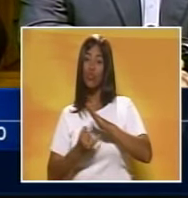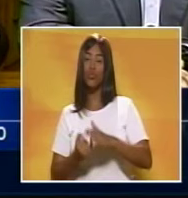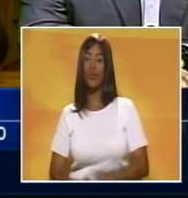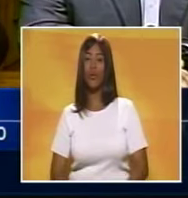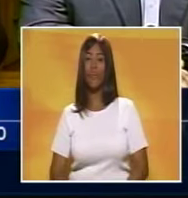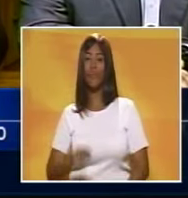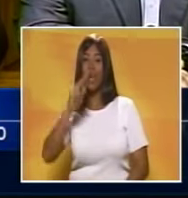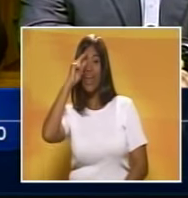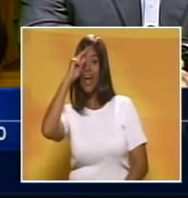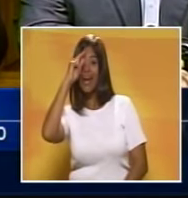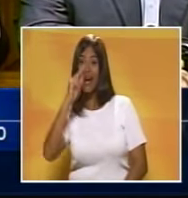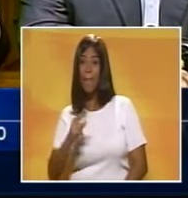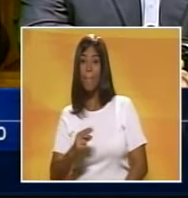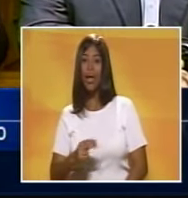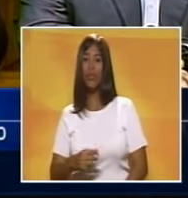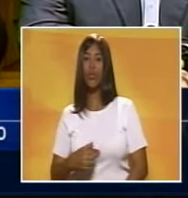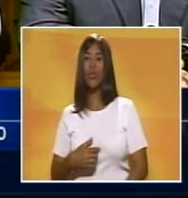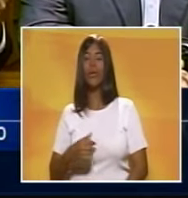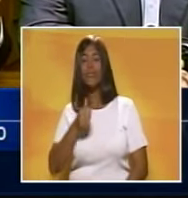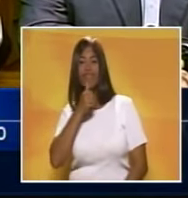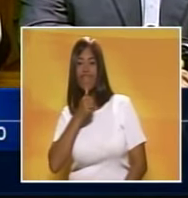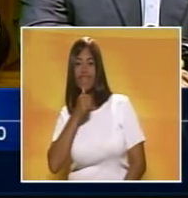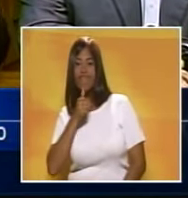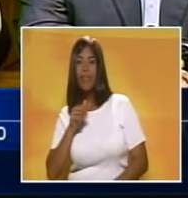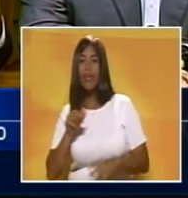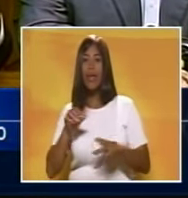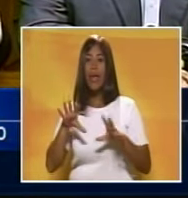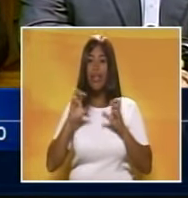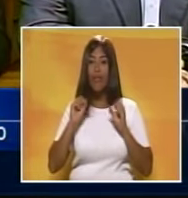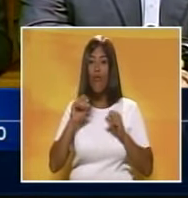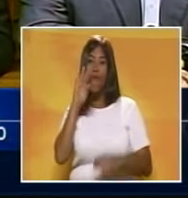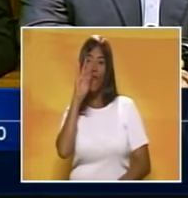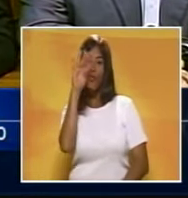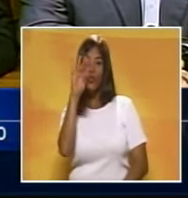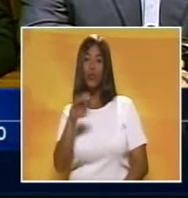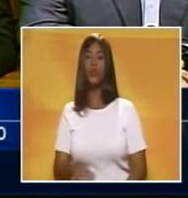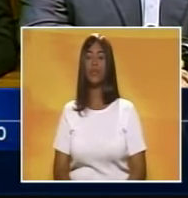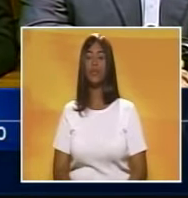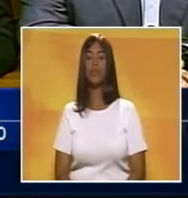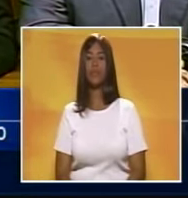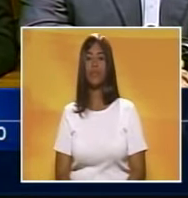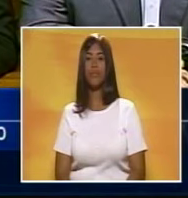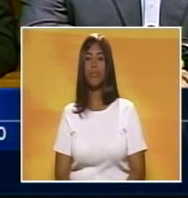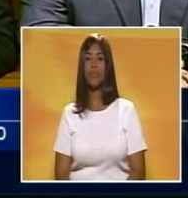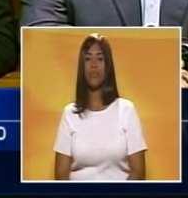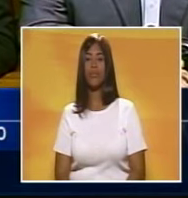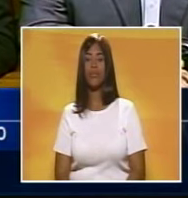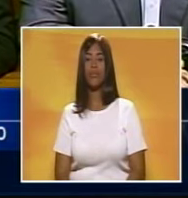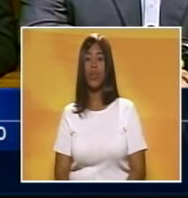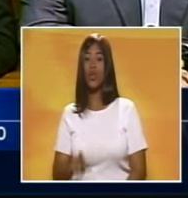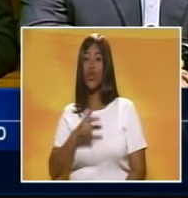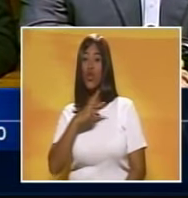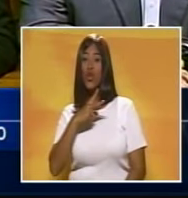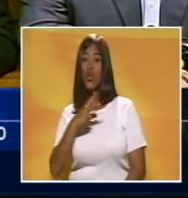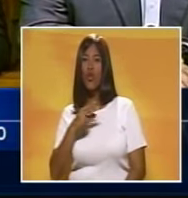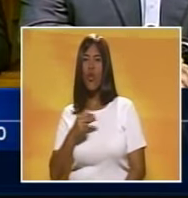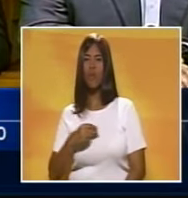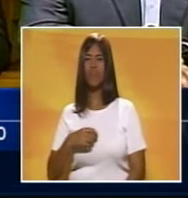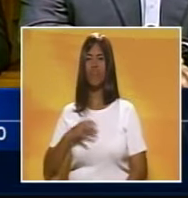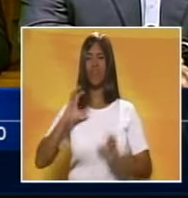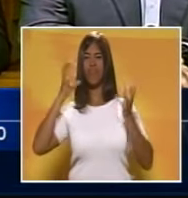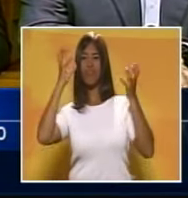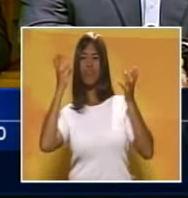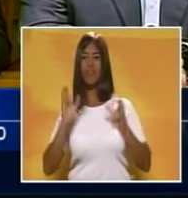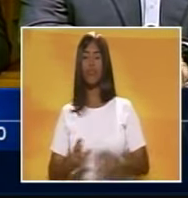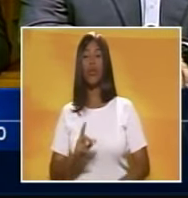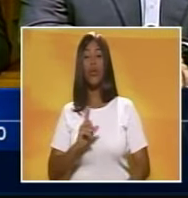de respeto, de tolerancia, de entendimiento, de futuro, de desprendimiento, de no soberbia, por